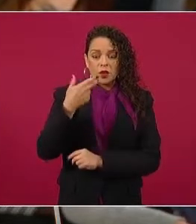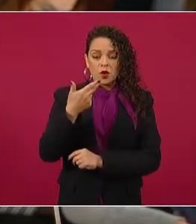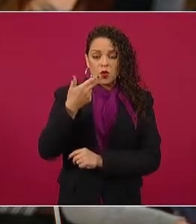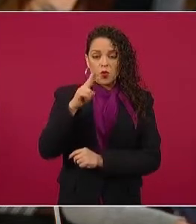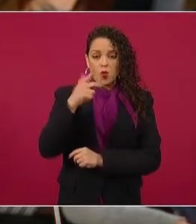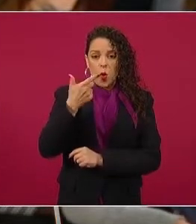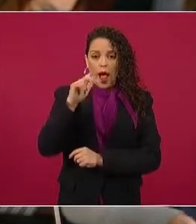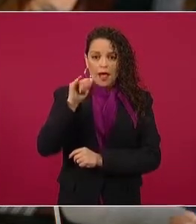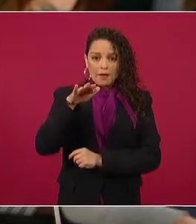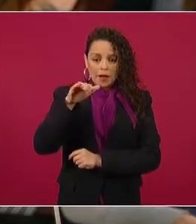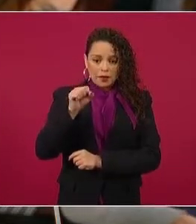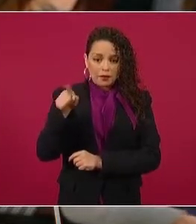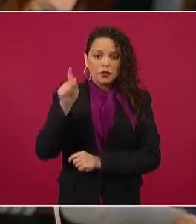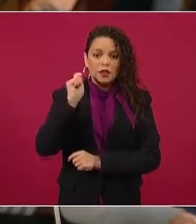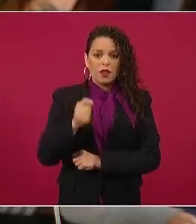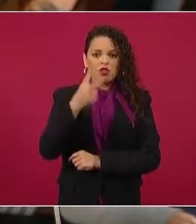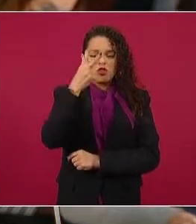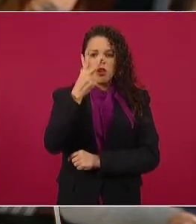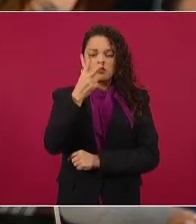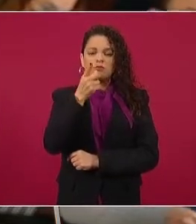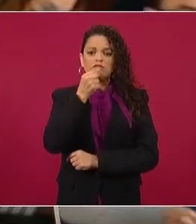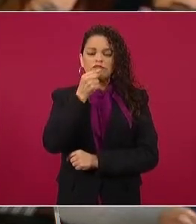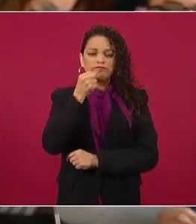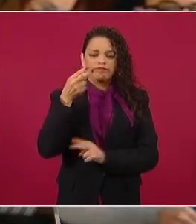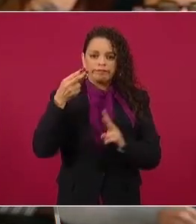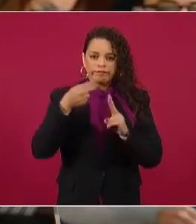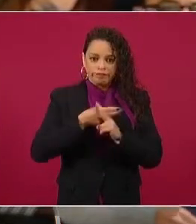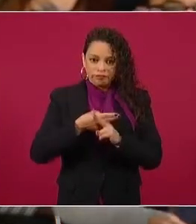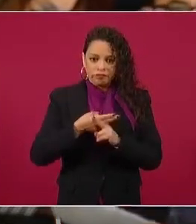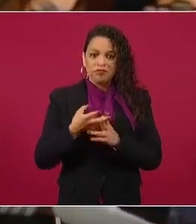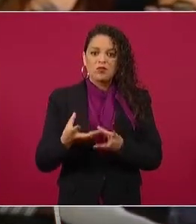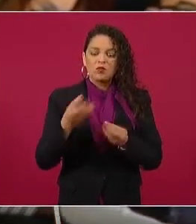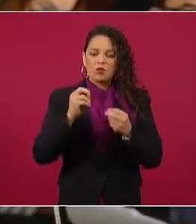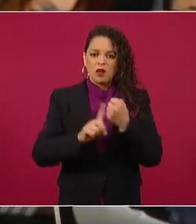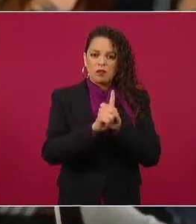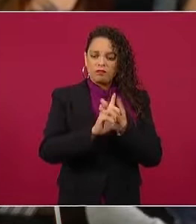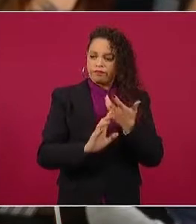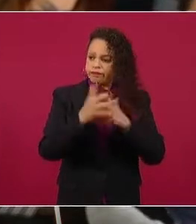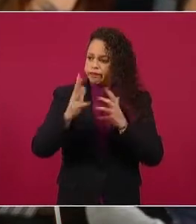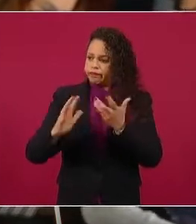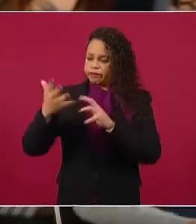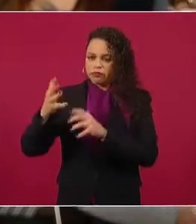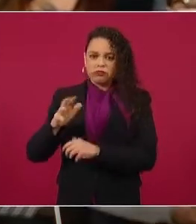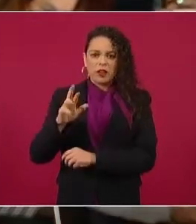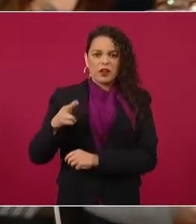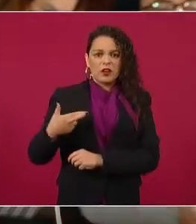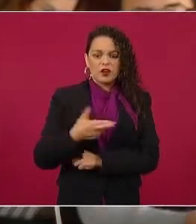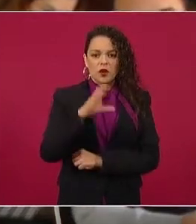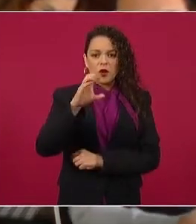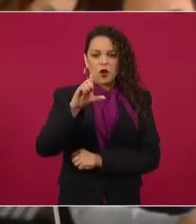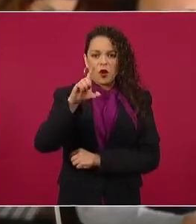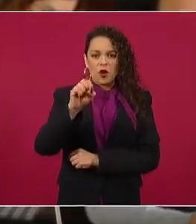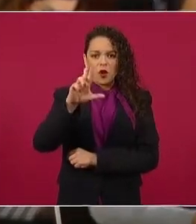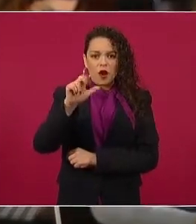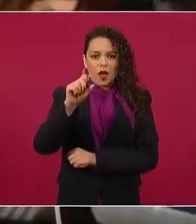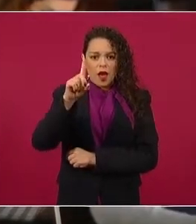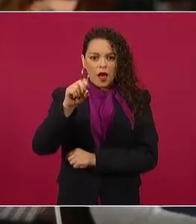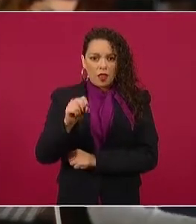policías y un exdiputado local, así como enfrentamientos armados en San Luis Río Colorado, y también se han encontrado restos